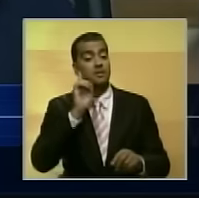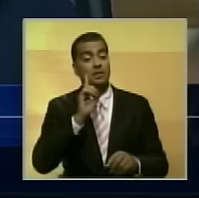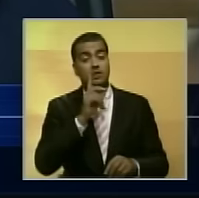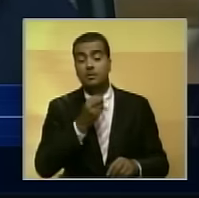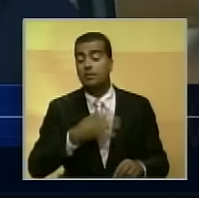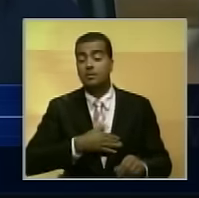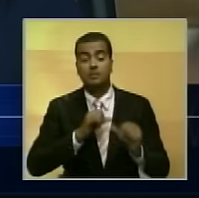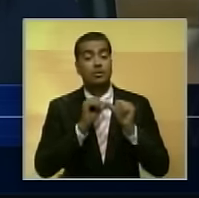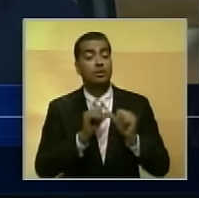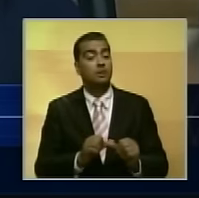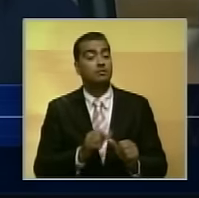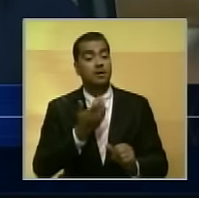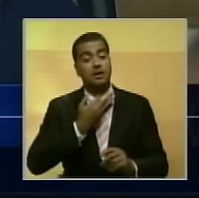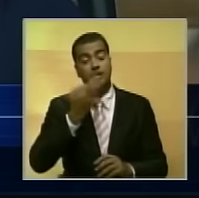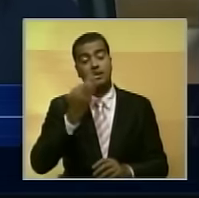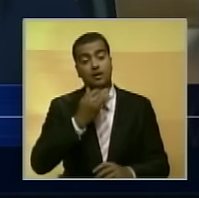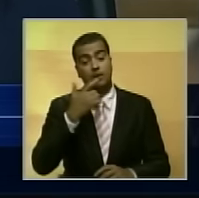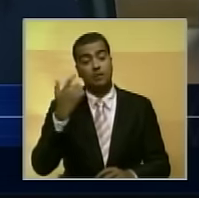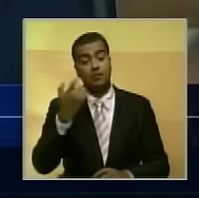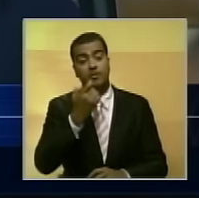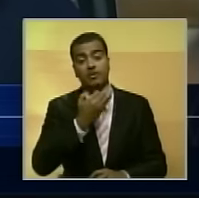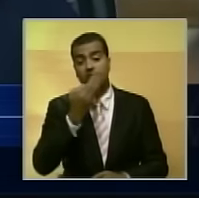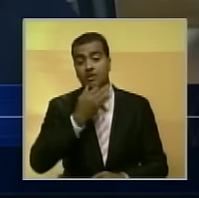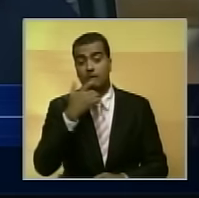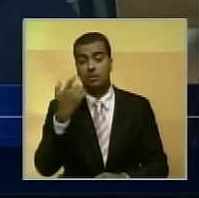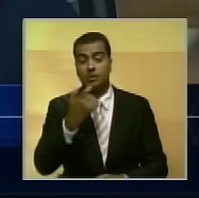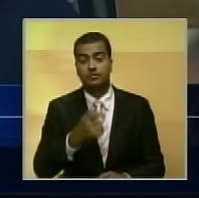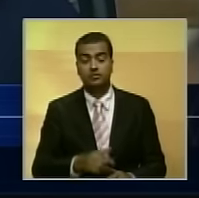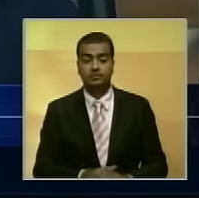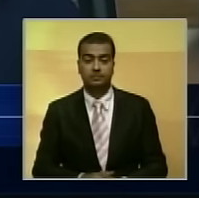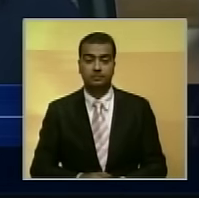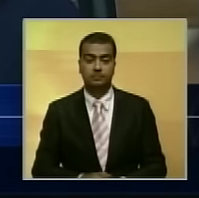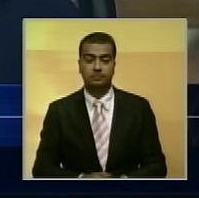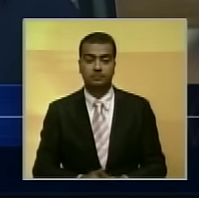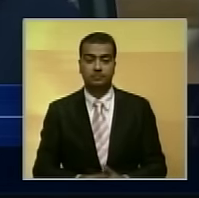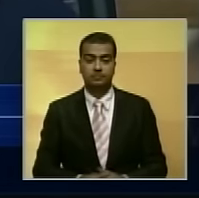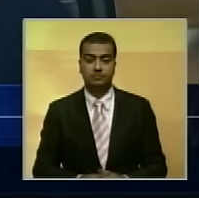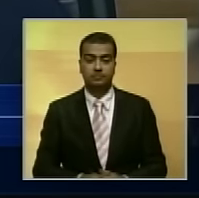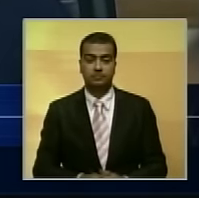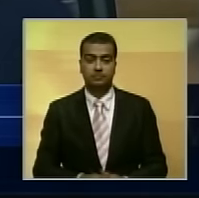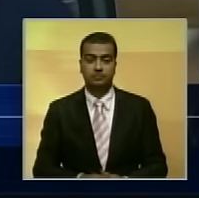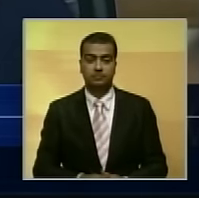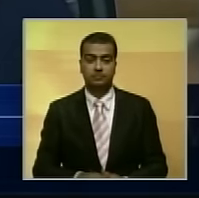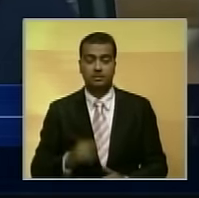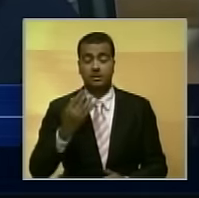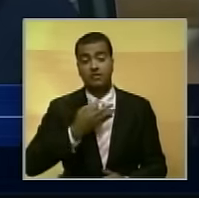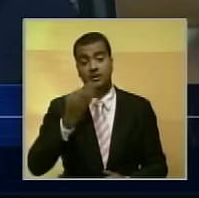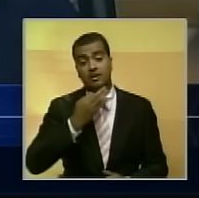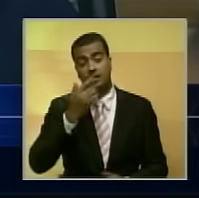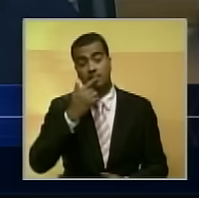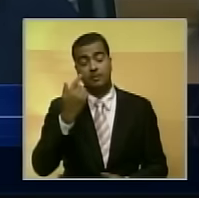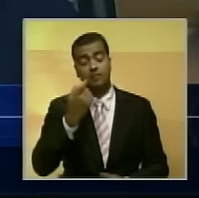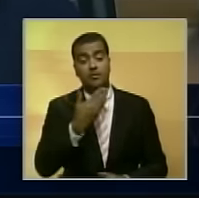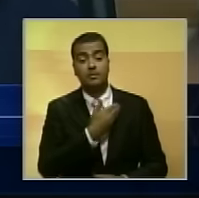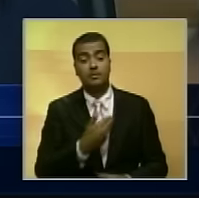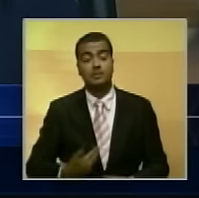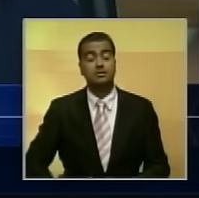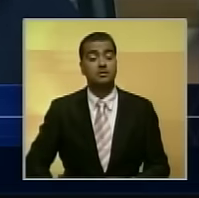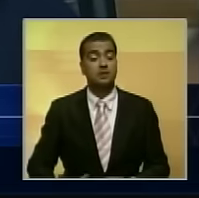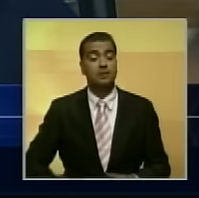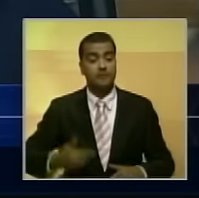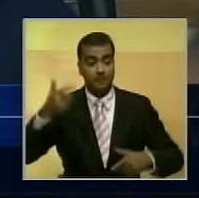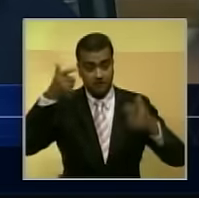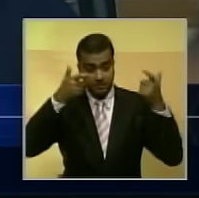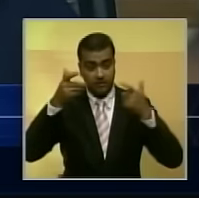pueden imponer a la realidad de los pueblos, a la verdad de los pueblos. La verdad verdadera es que el pueblo chavista de